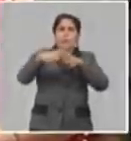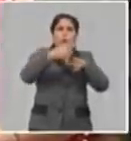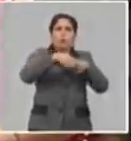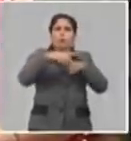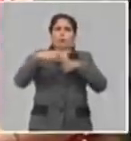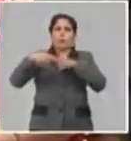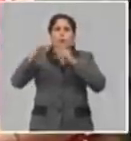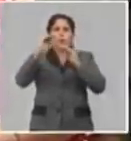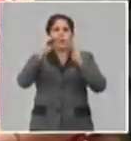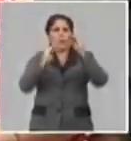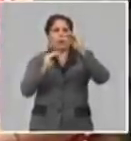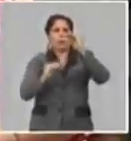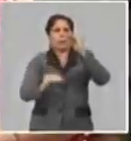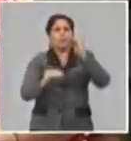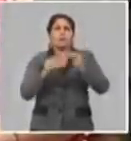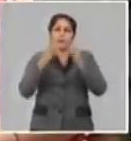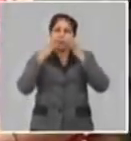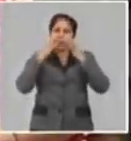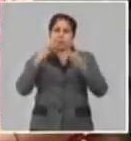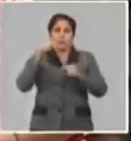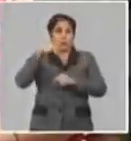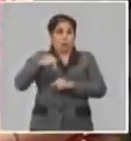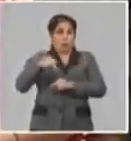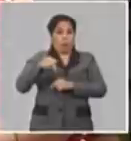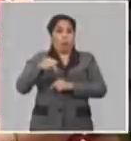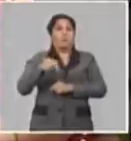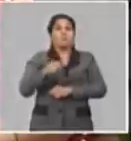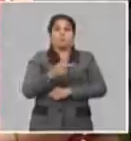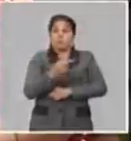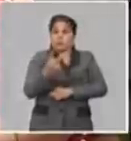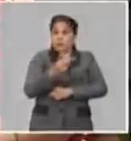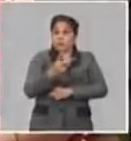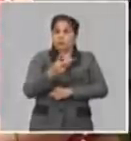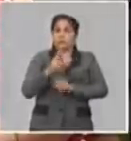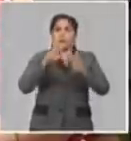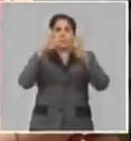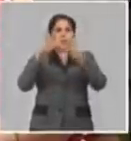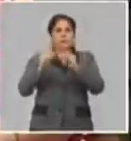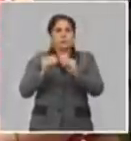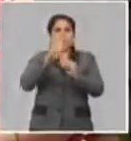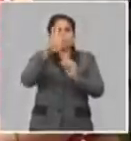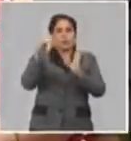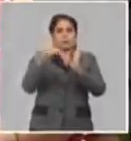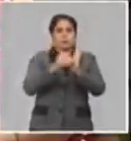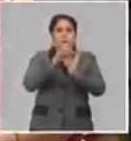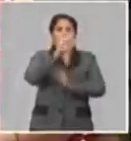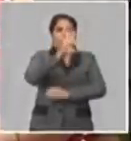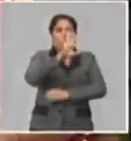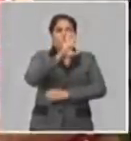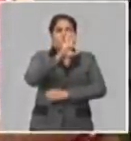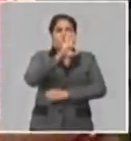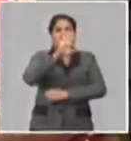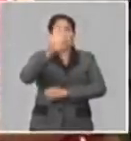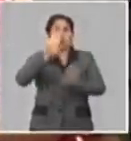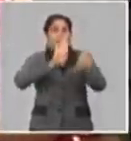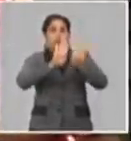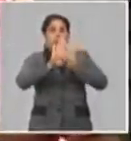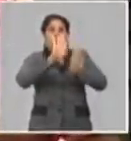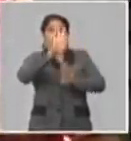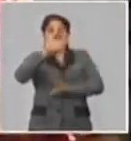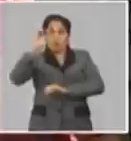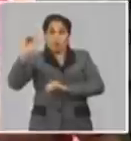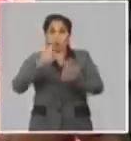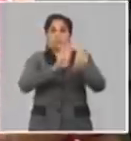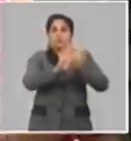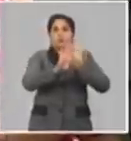los eslabones de la cadena. Hoy ambas cadenas suman un total de 4.800 tiendas y pisos de